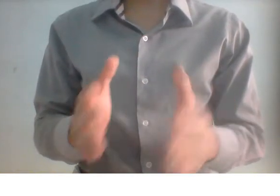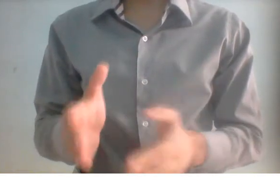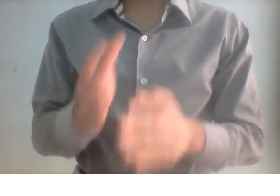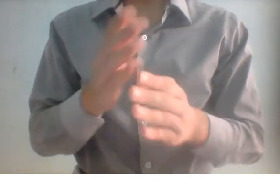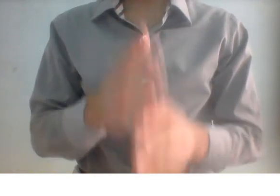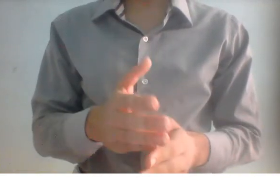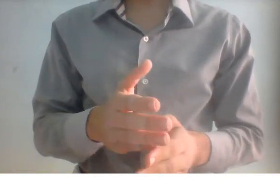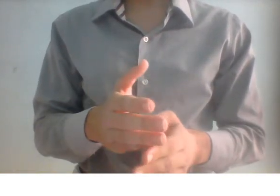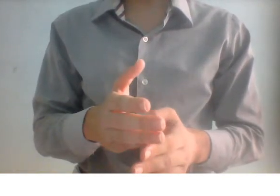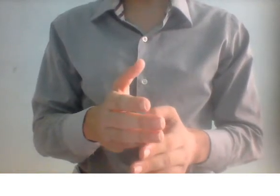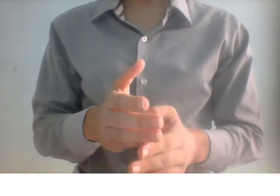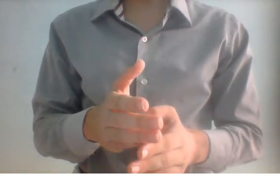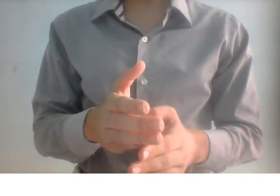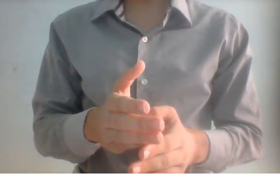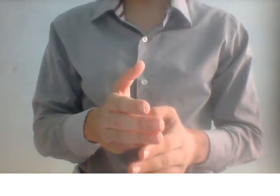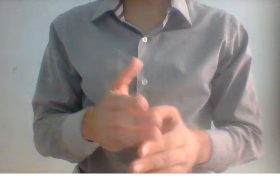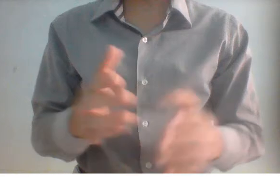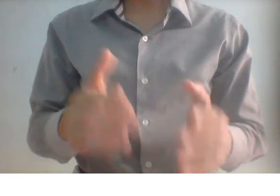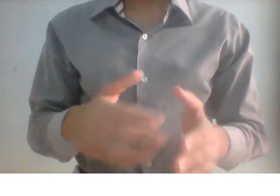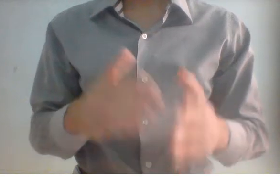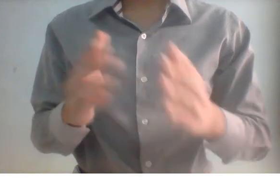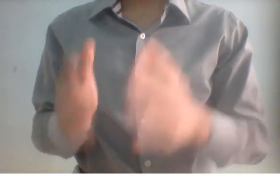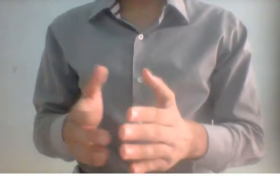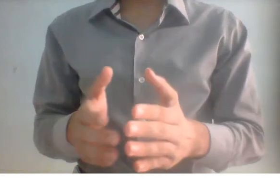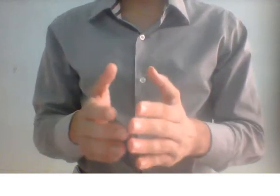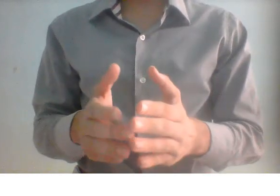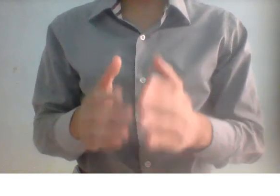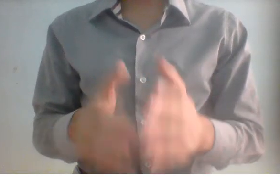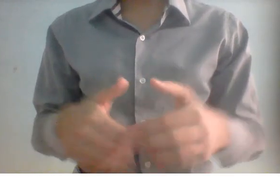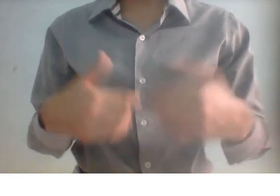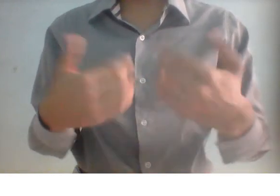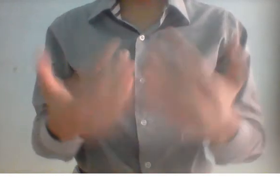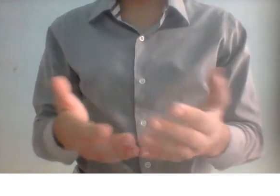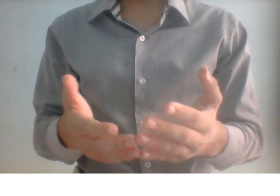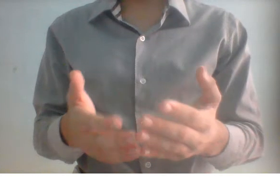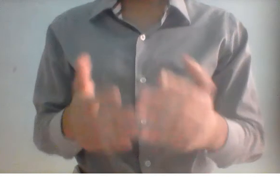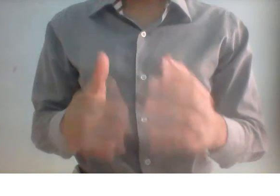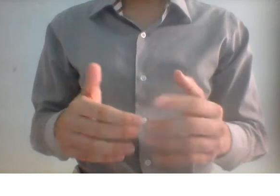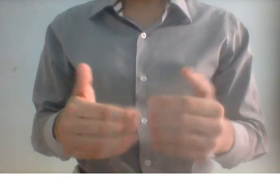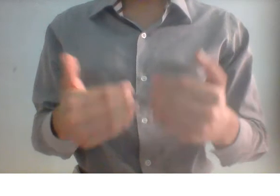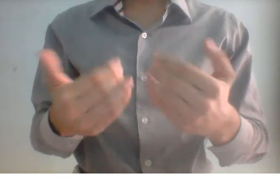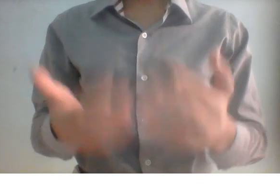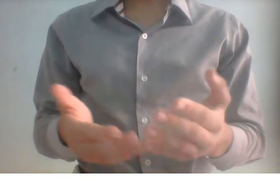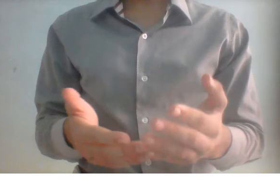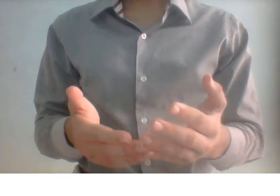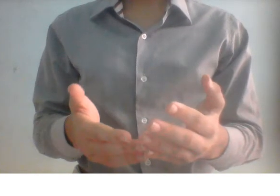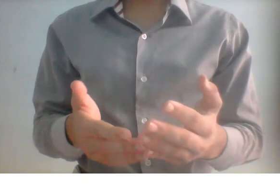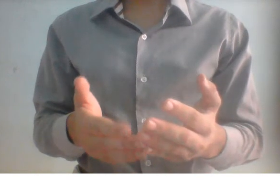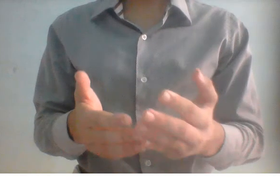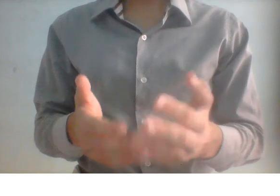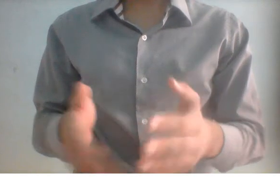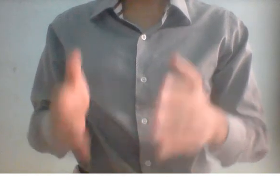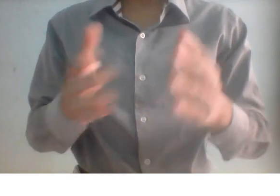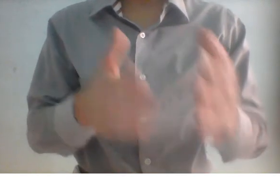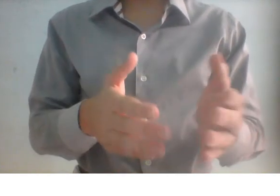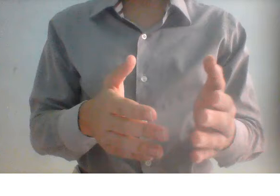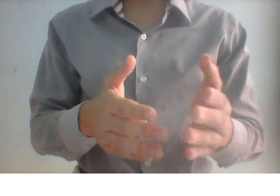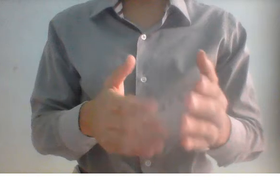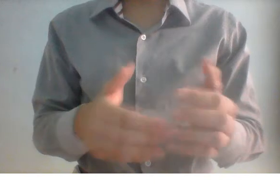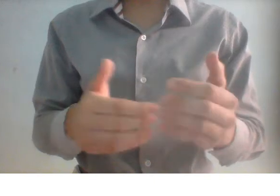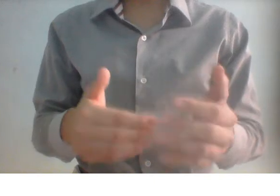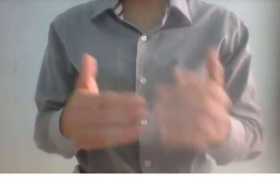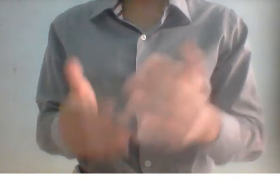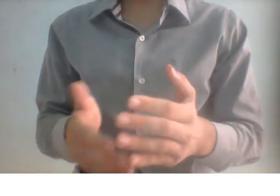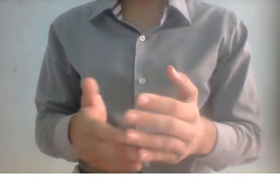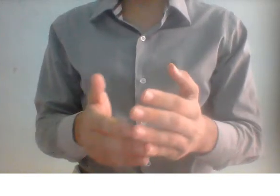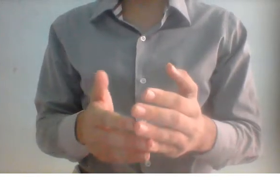el tema de los acuerdos que fueron generados en las administraciones pasadas, para que precisamente Pemex no pierda y bueno, que tú tampoco te veas afectada. El problema con esto